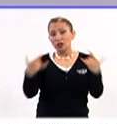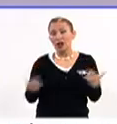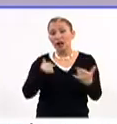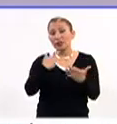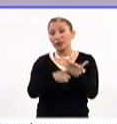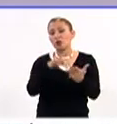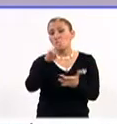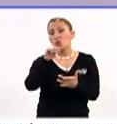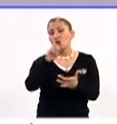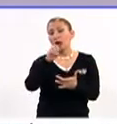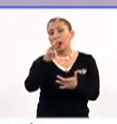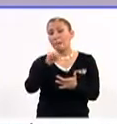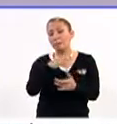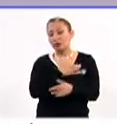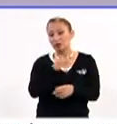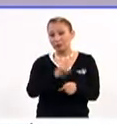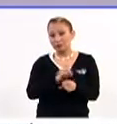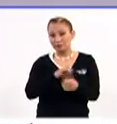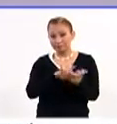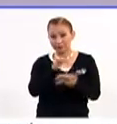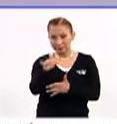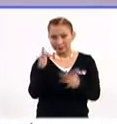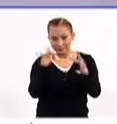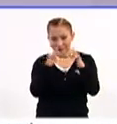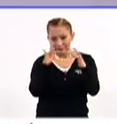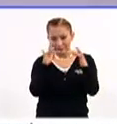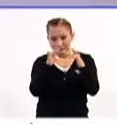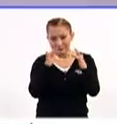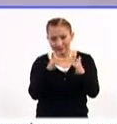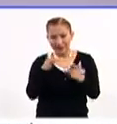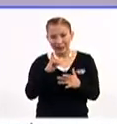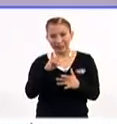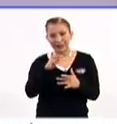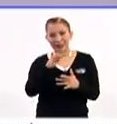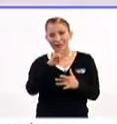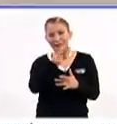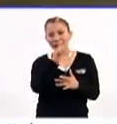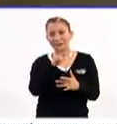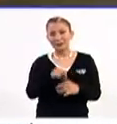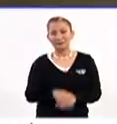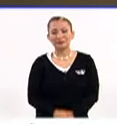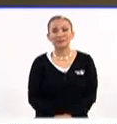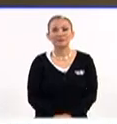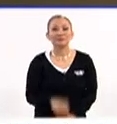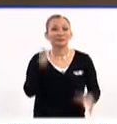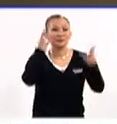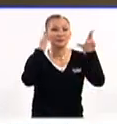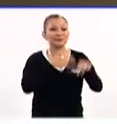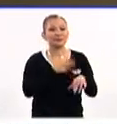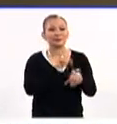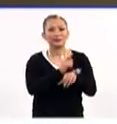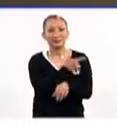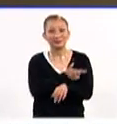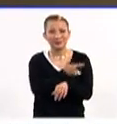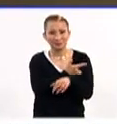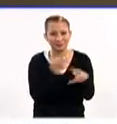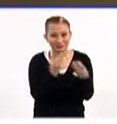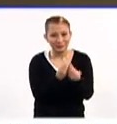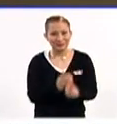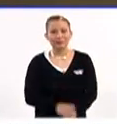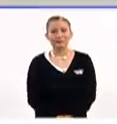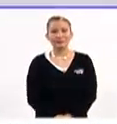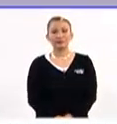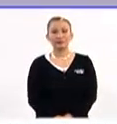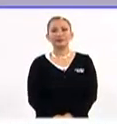Históricas de la UNAM. Muy buenos días, doctor, muchísimas gracias por tomarnos este enlace para Interfaz. Hola, buenos días, es un gusto estar con